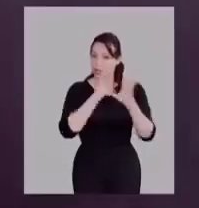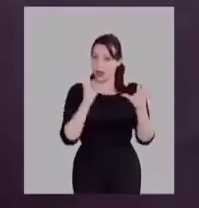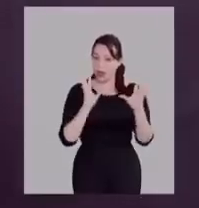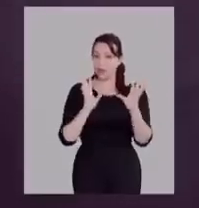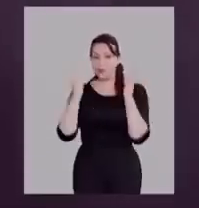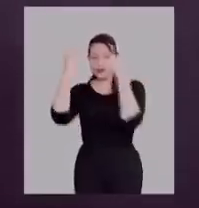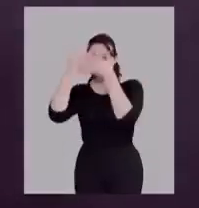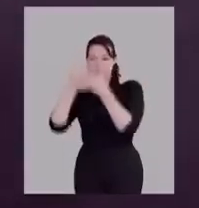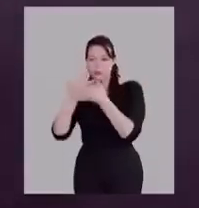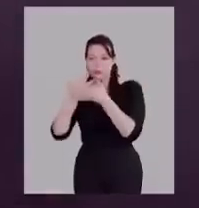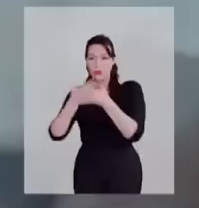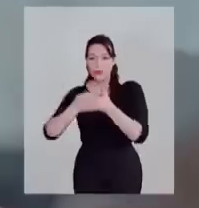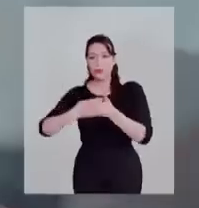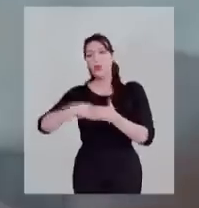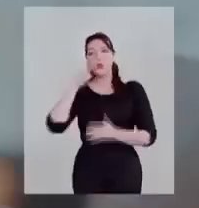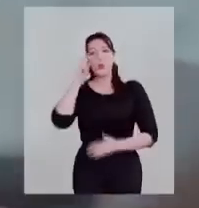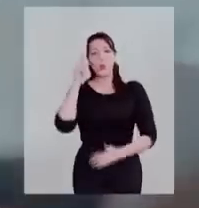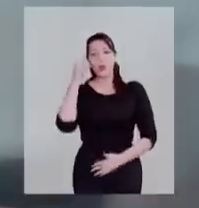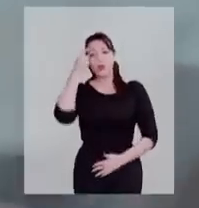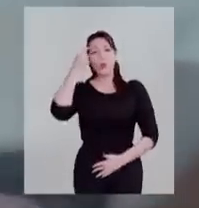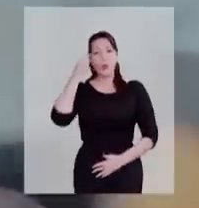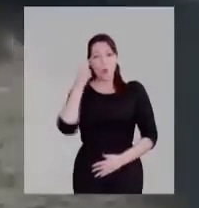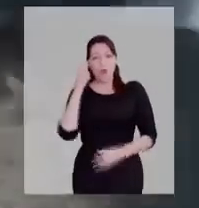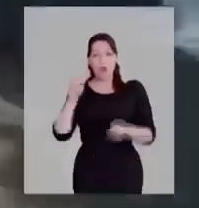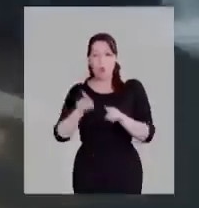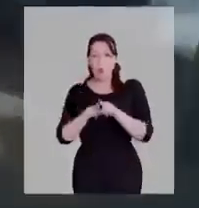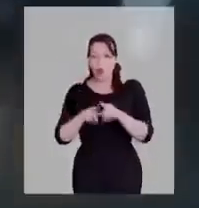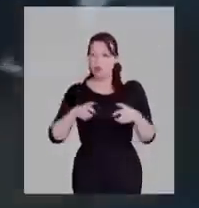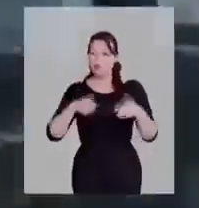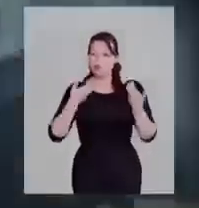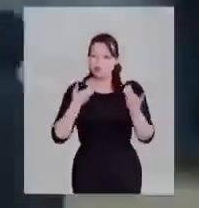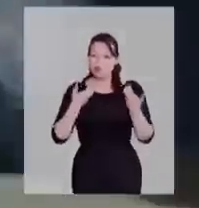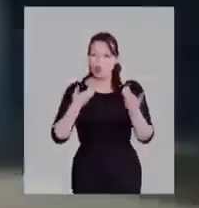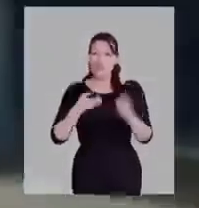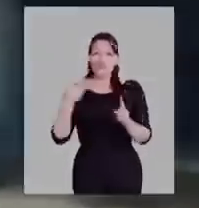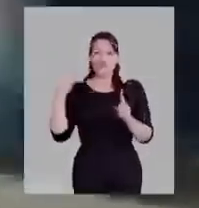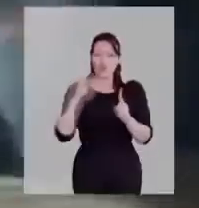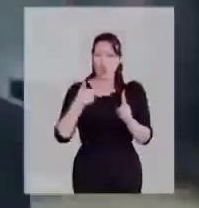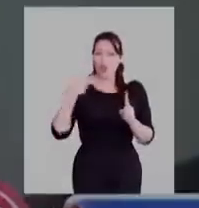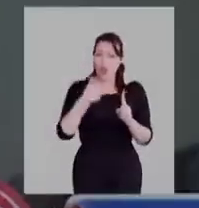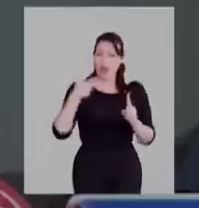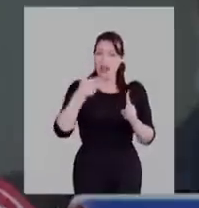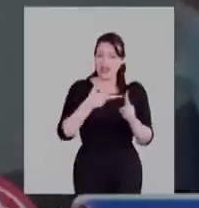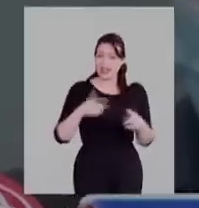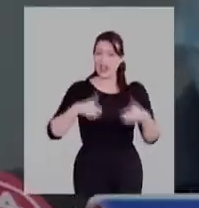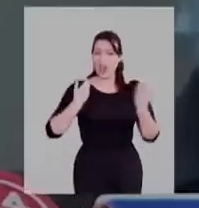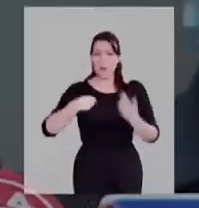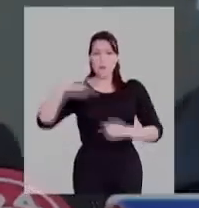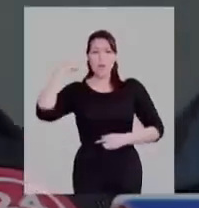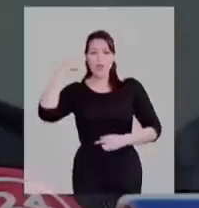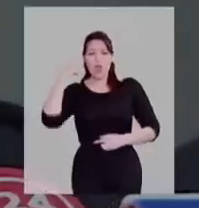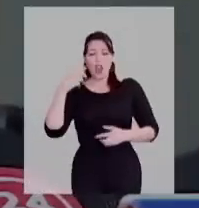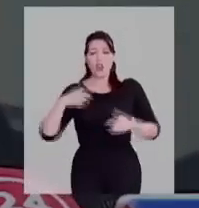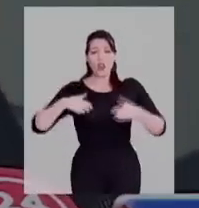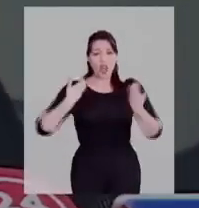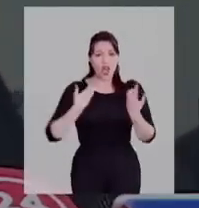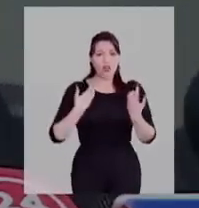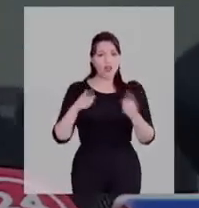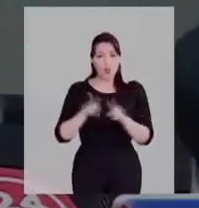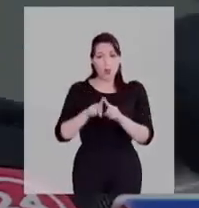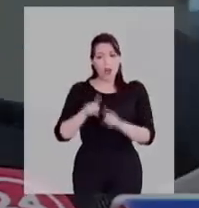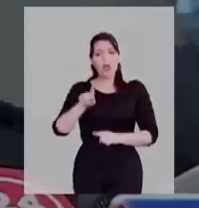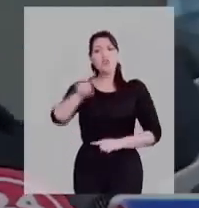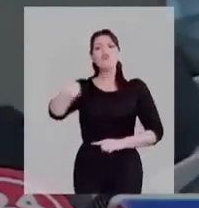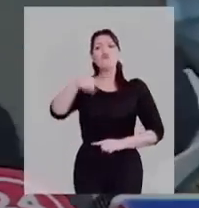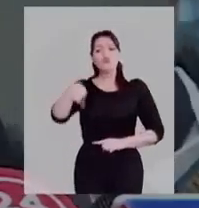nubla. Un recuerdo con rabia es rencor. Una causa con rabia es violencia. Pensar con rabia. Me parece